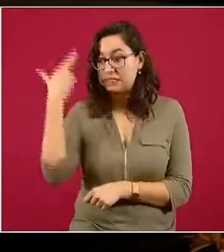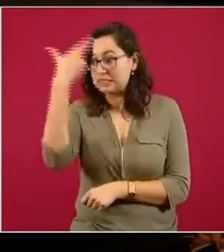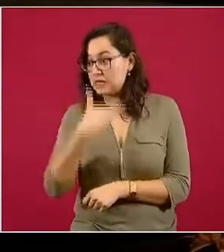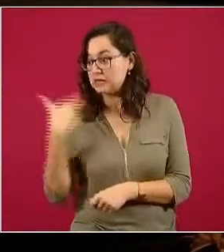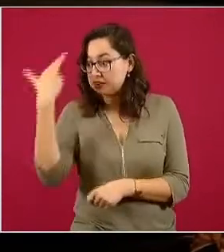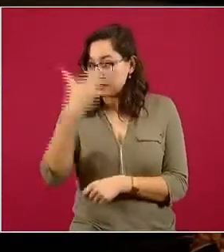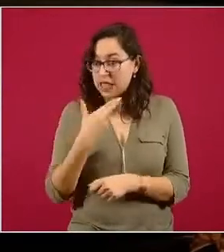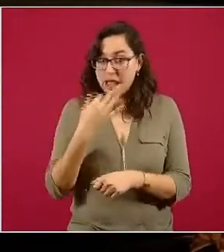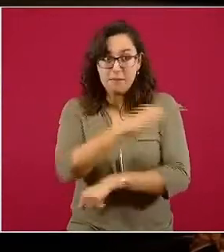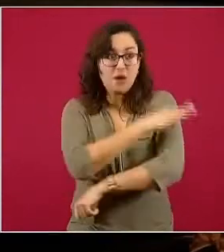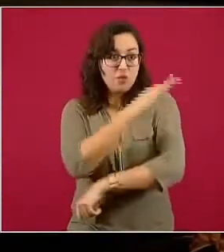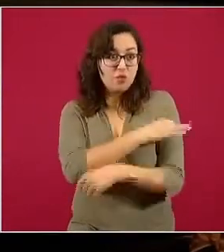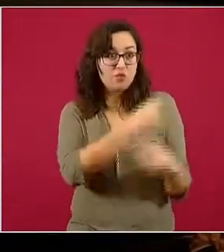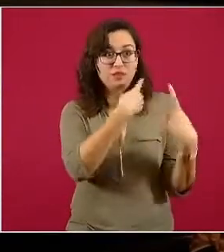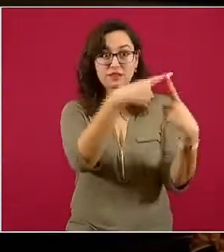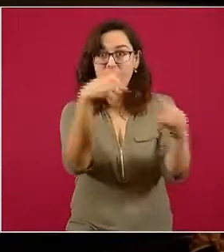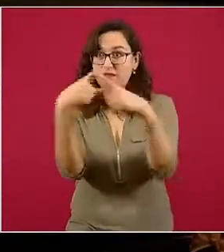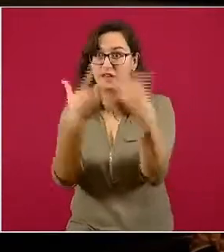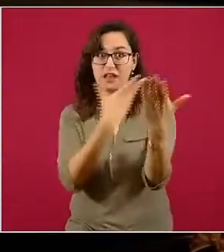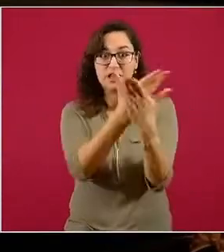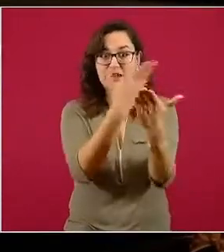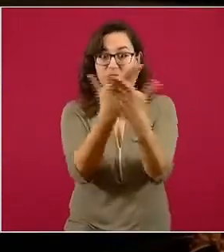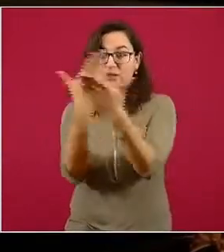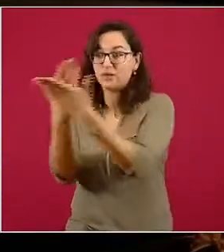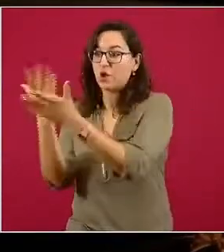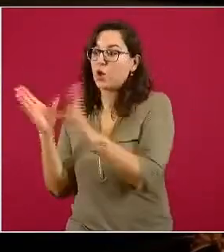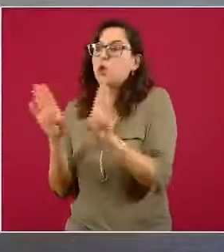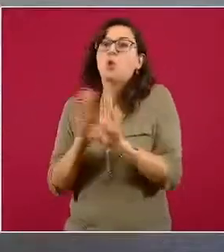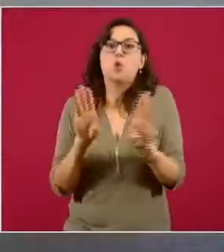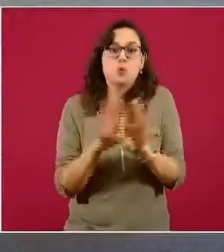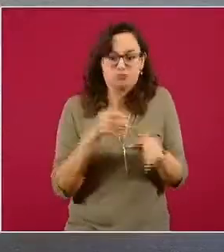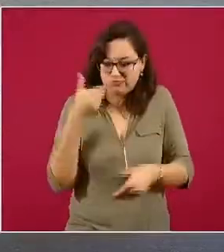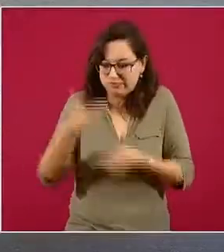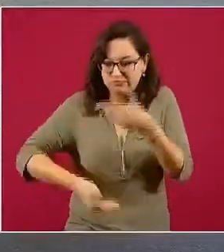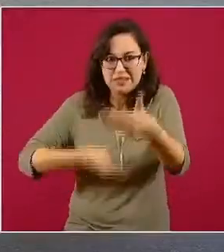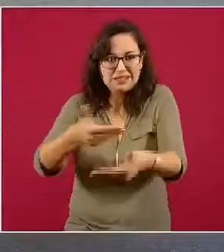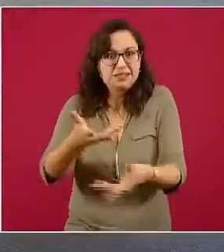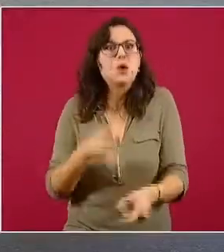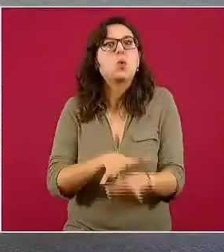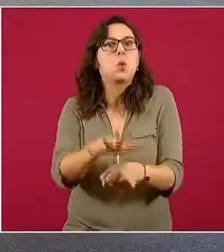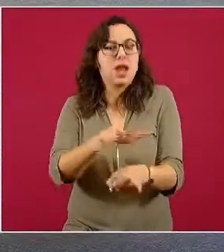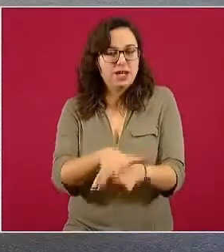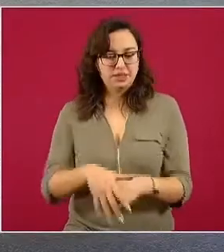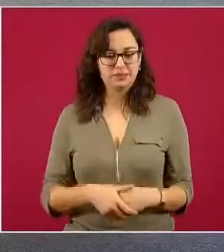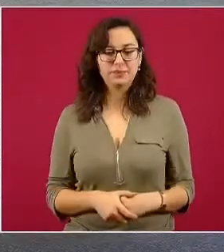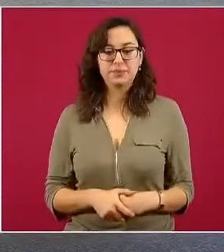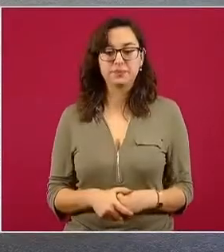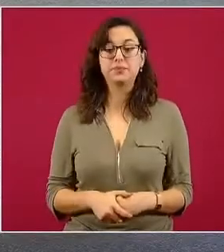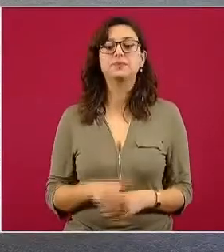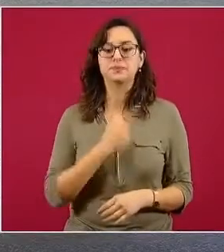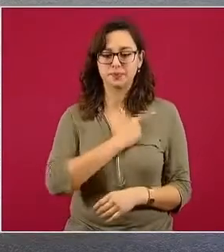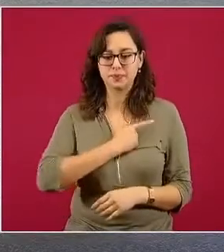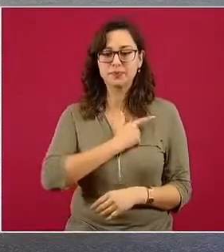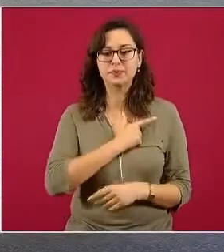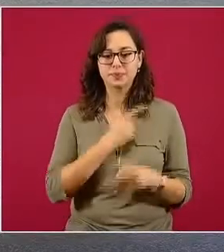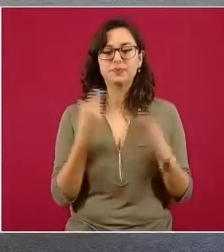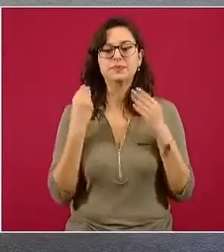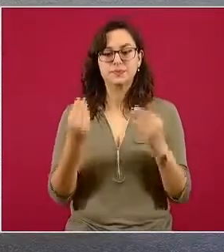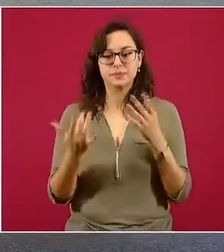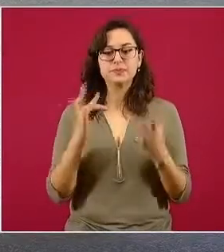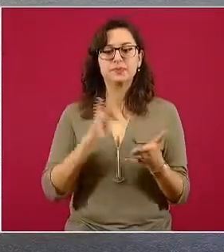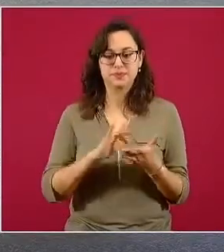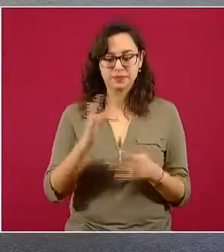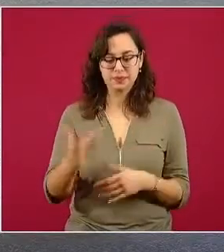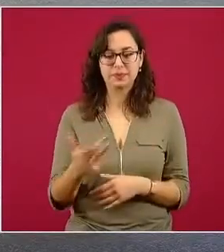dos que nos quedan, las de AstraZeneca y la de CanSino. Con mucho gusto. Gracias, Arturo Contreras, y gracias a pie de página